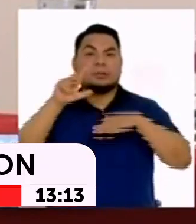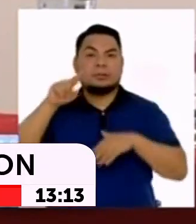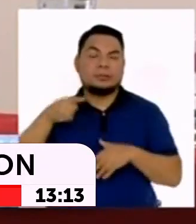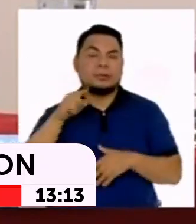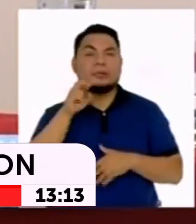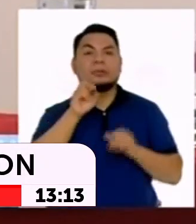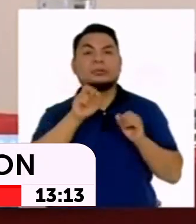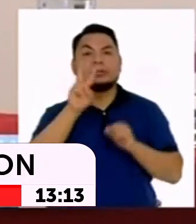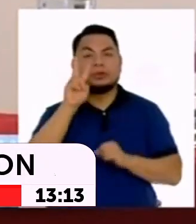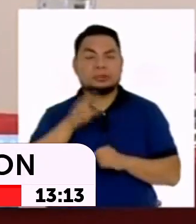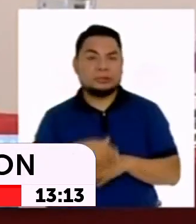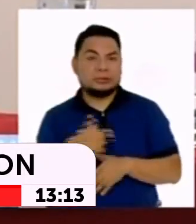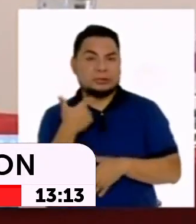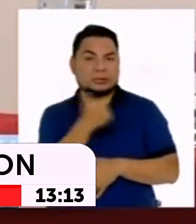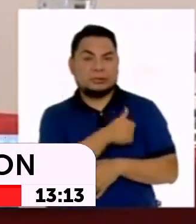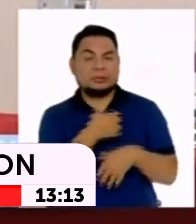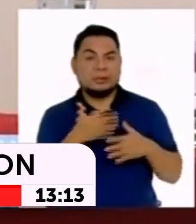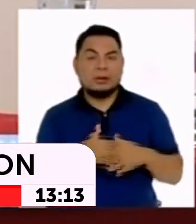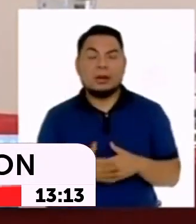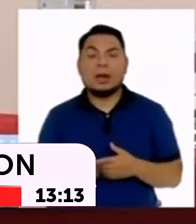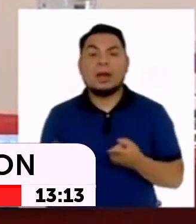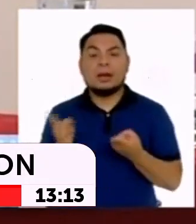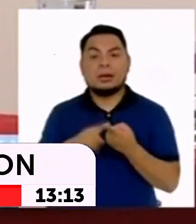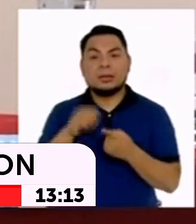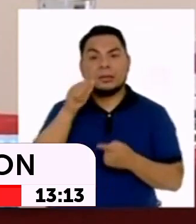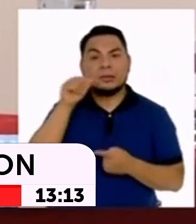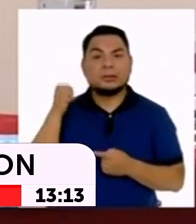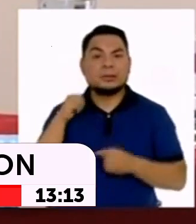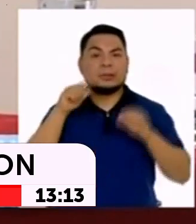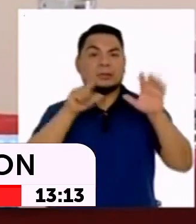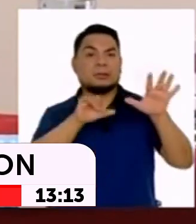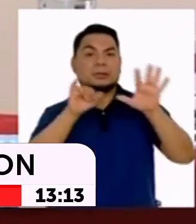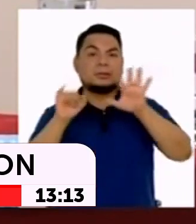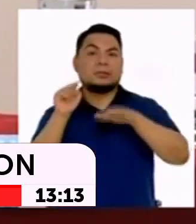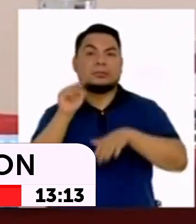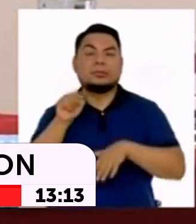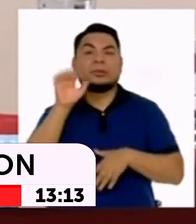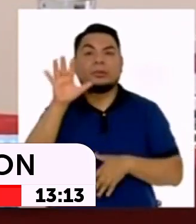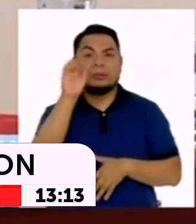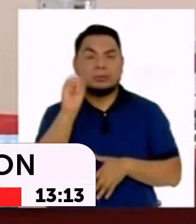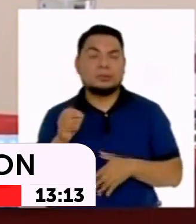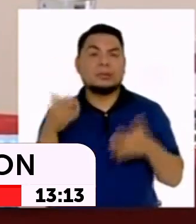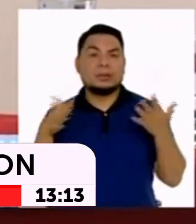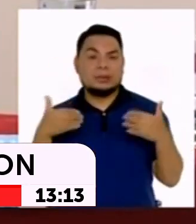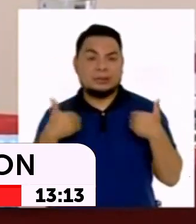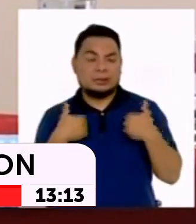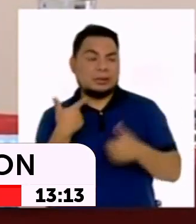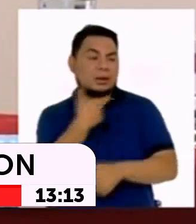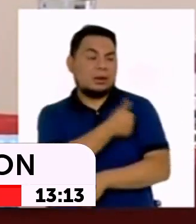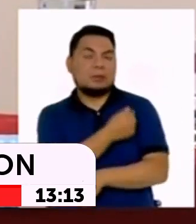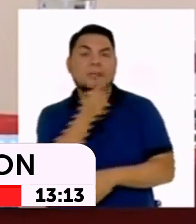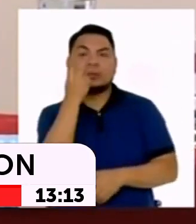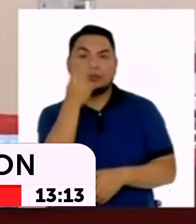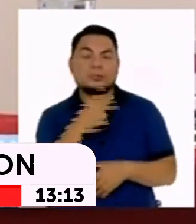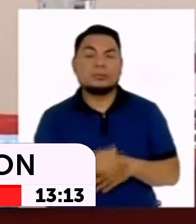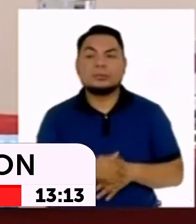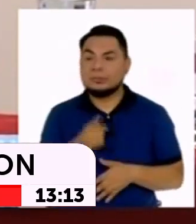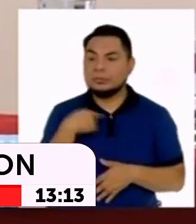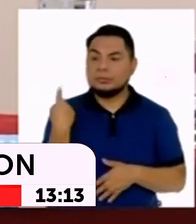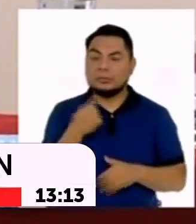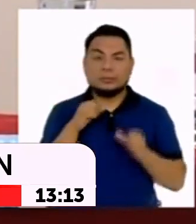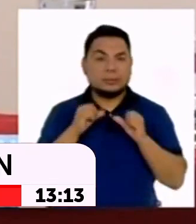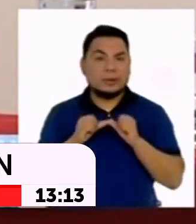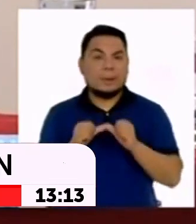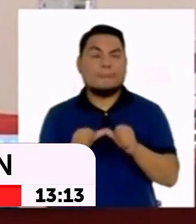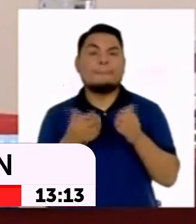24.493.000 dosis aplicadas, y hasta el día de ayer el 76.5 cuenta con las dos dosis aplicadas. Nosotros seguimos